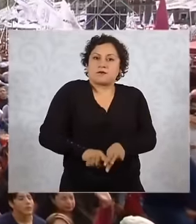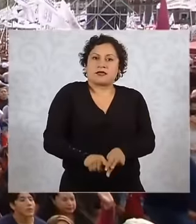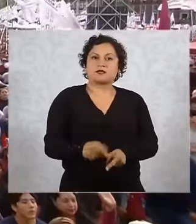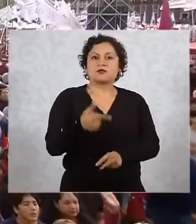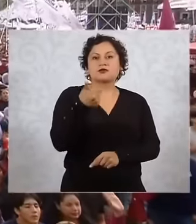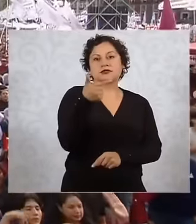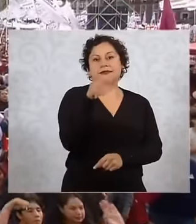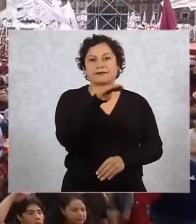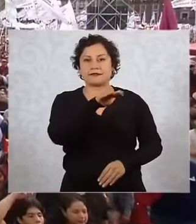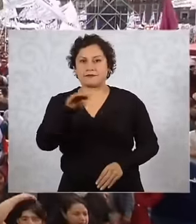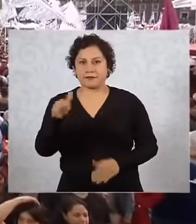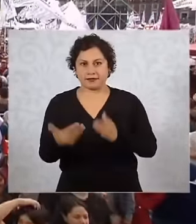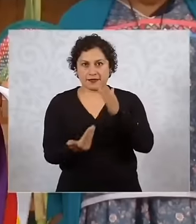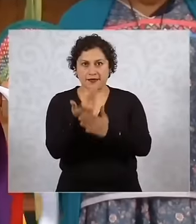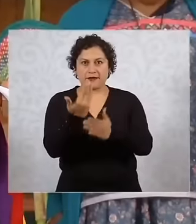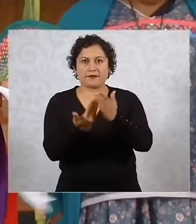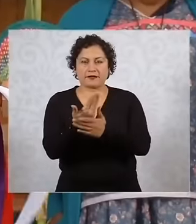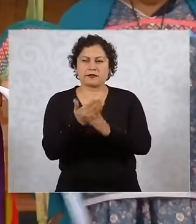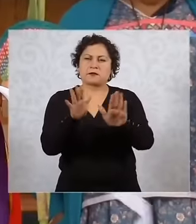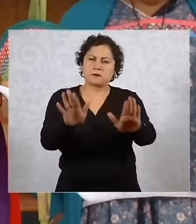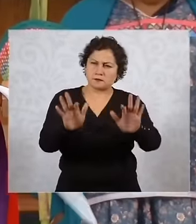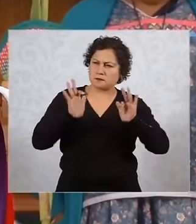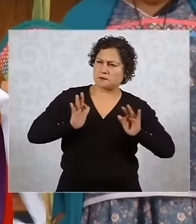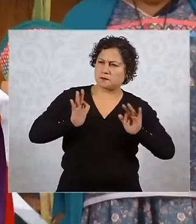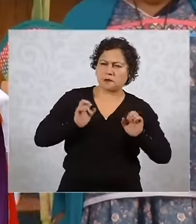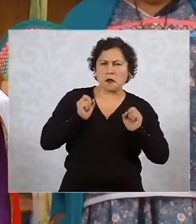de la mañana. Les vamos a dar media hora.